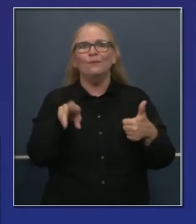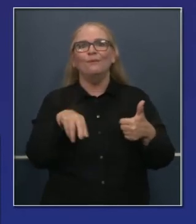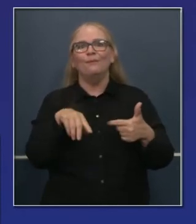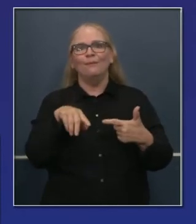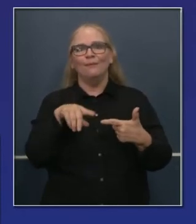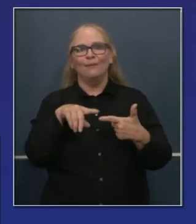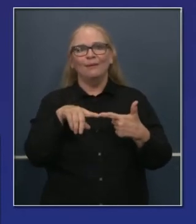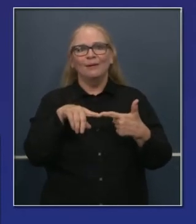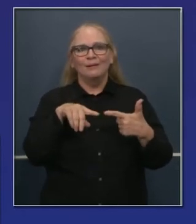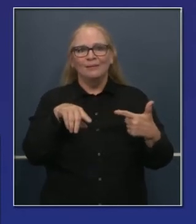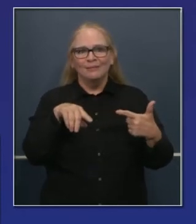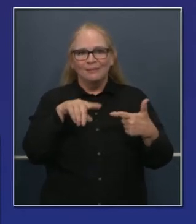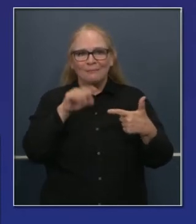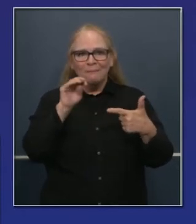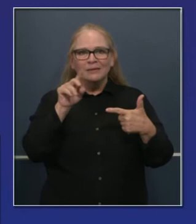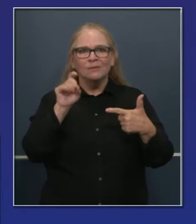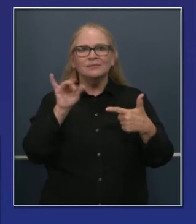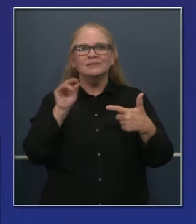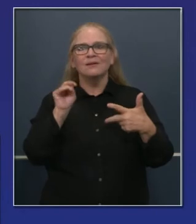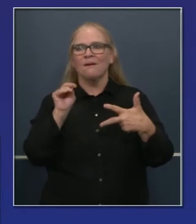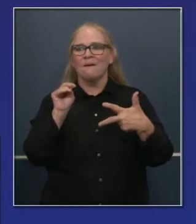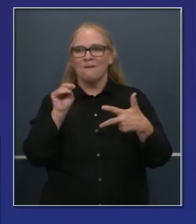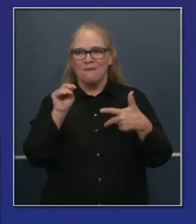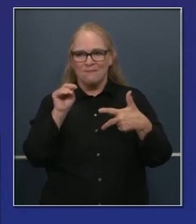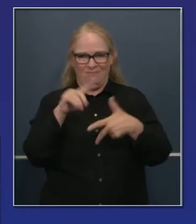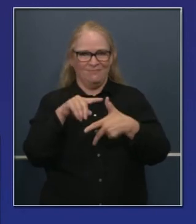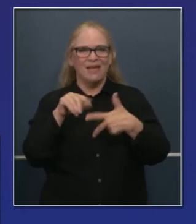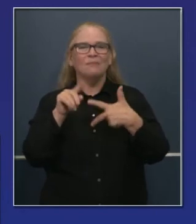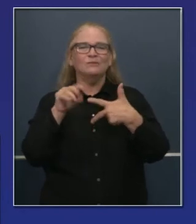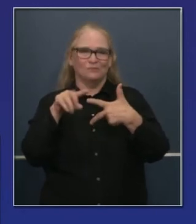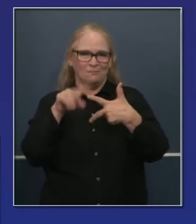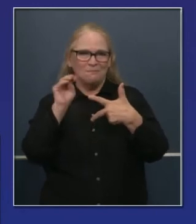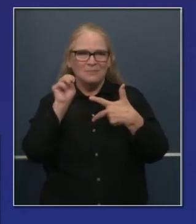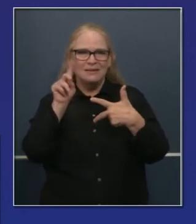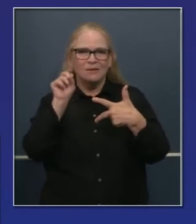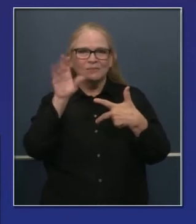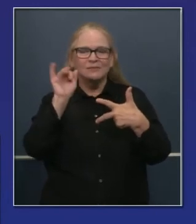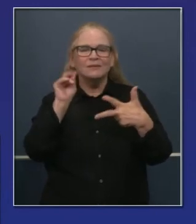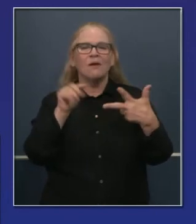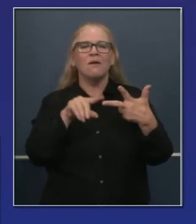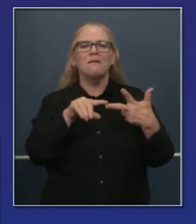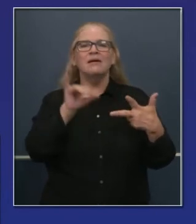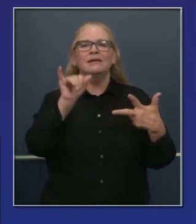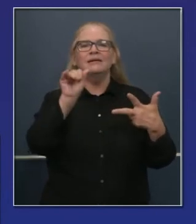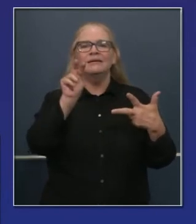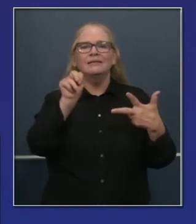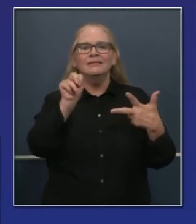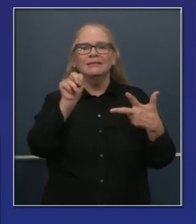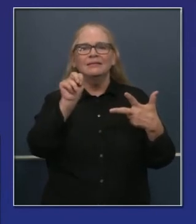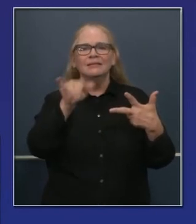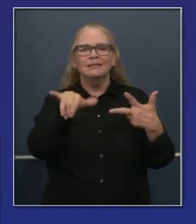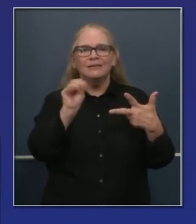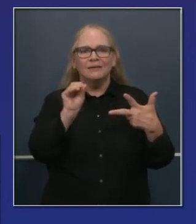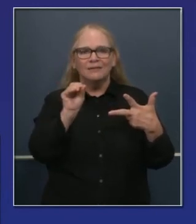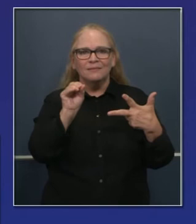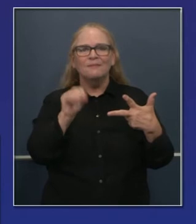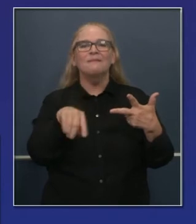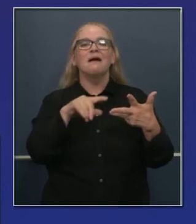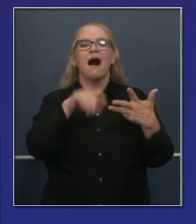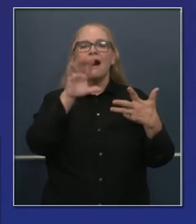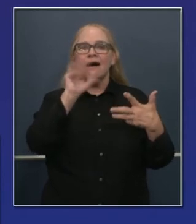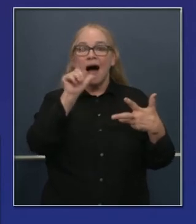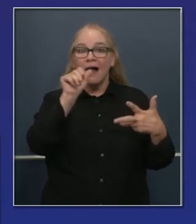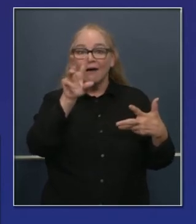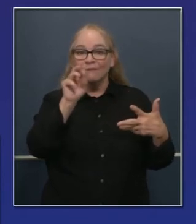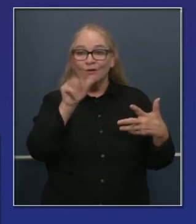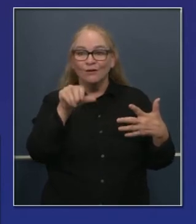la lista pueden ver que llamador y mendocino son condados que fueron agregados y esto fue el